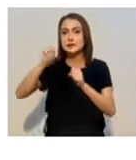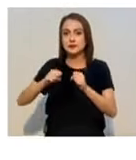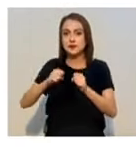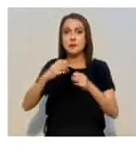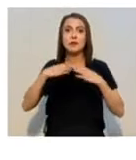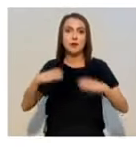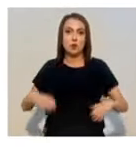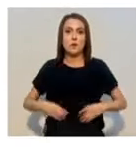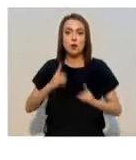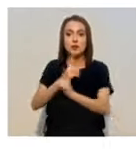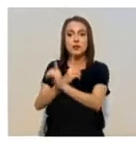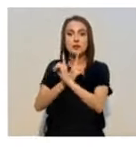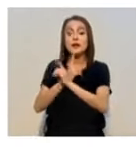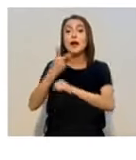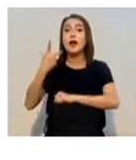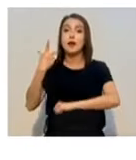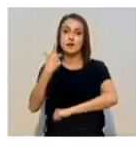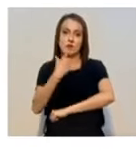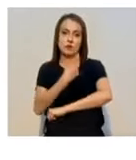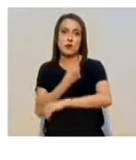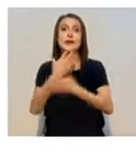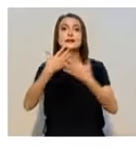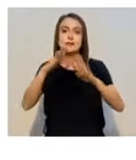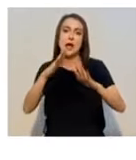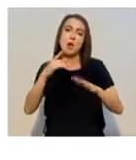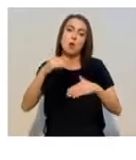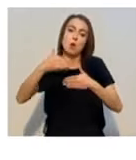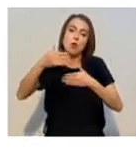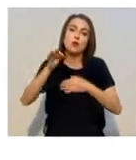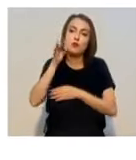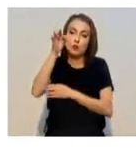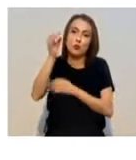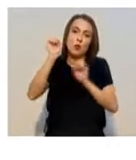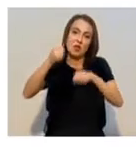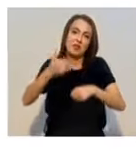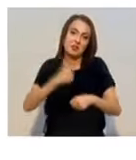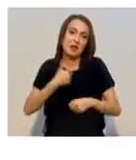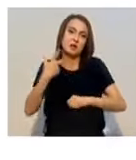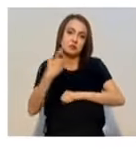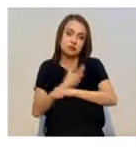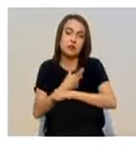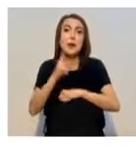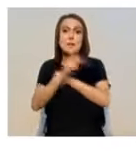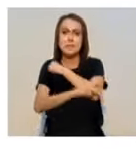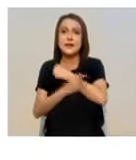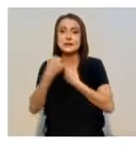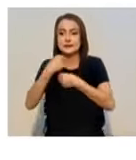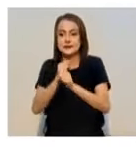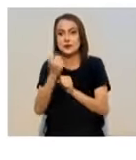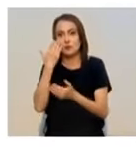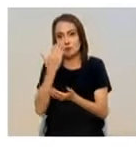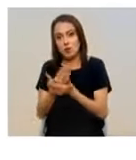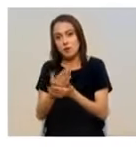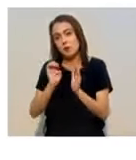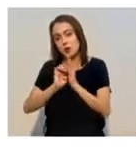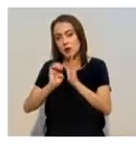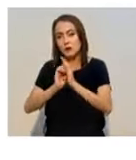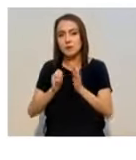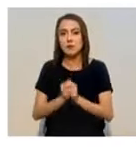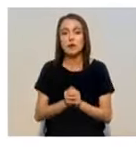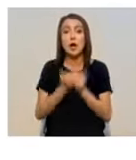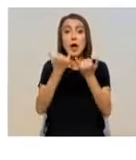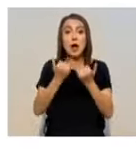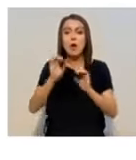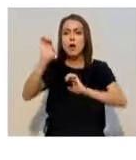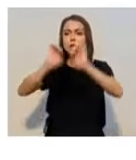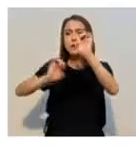sistema inmunológico a las vacunas cuando ya estén disponibles o en los países donde están haciendo pruebas, por ejemplo. La evaluación de